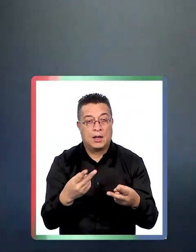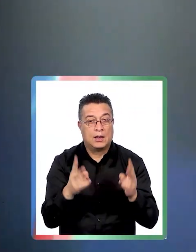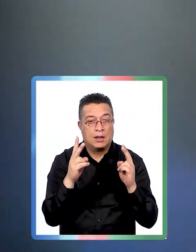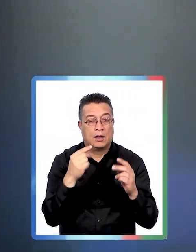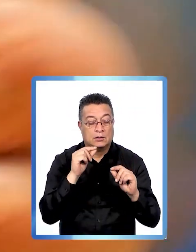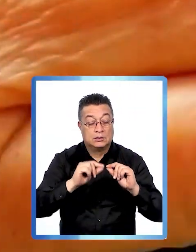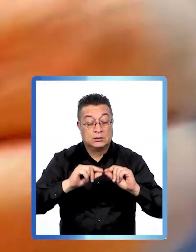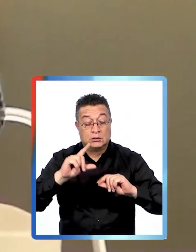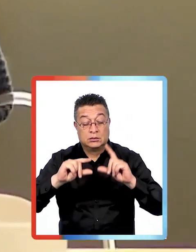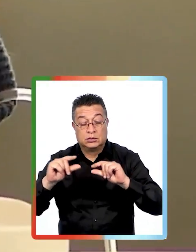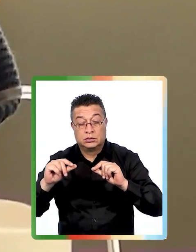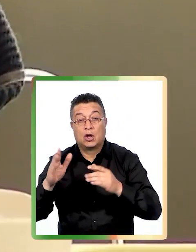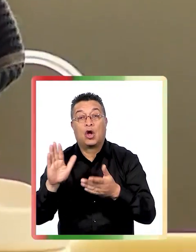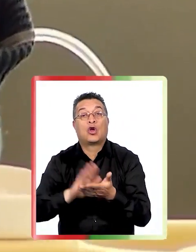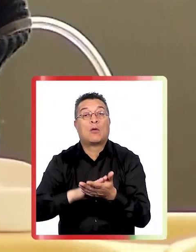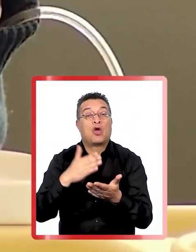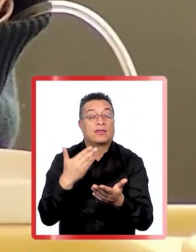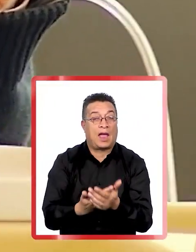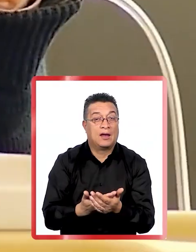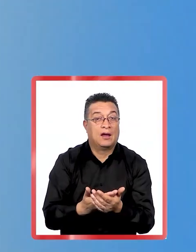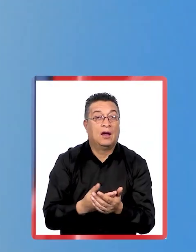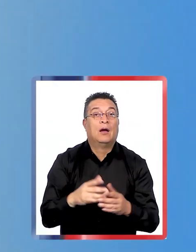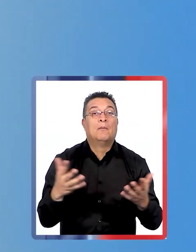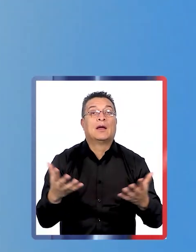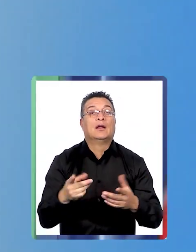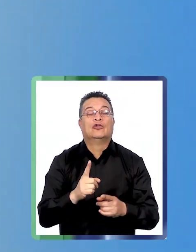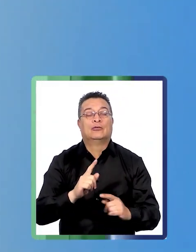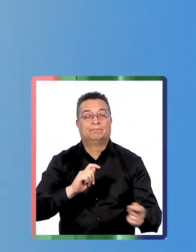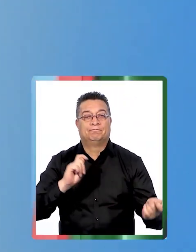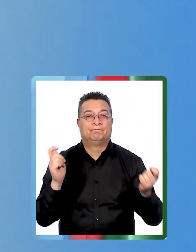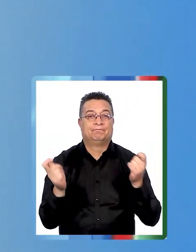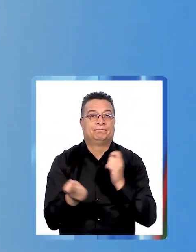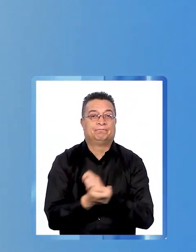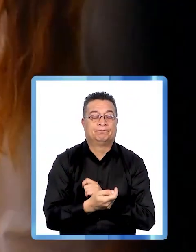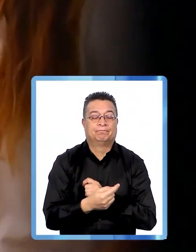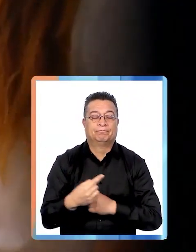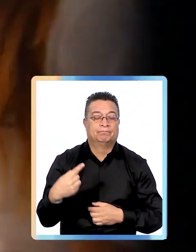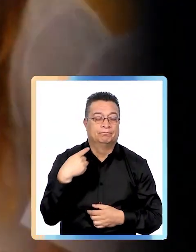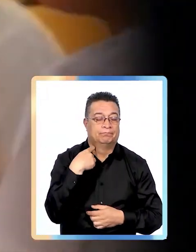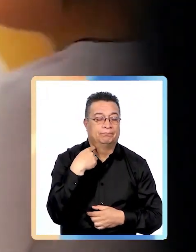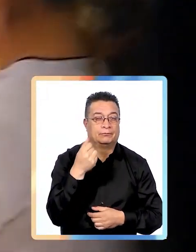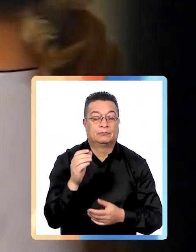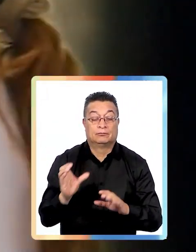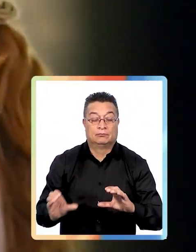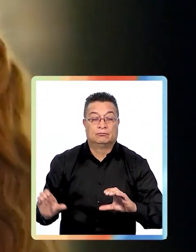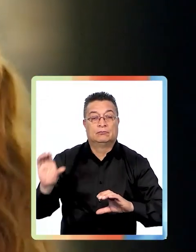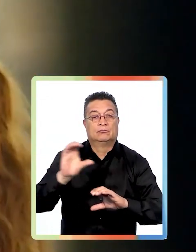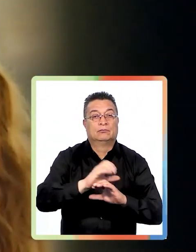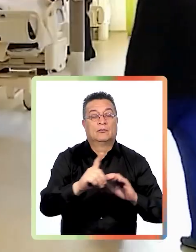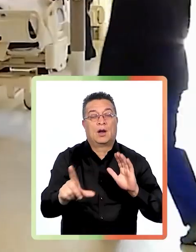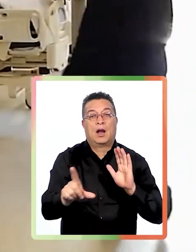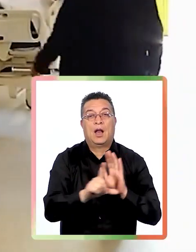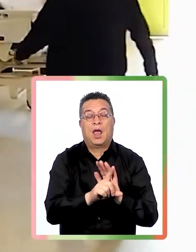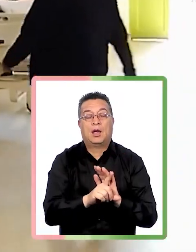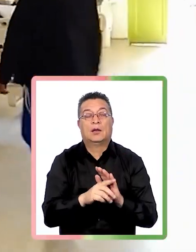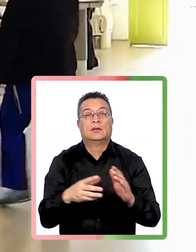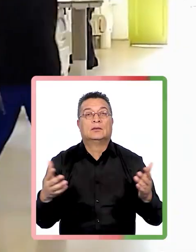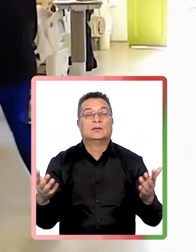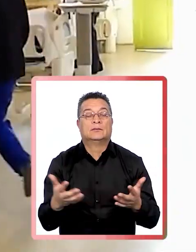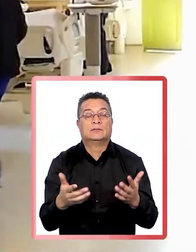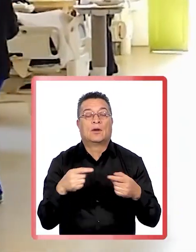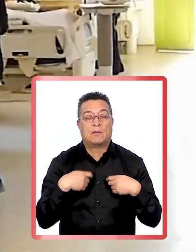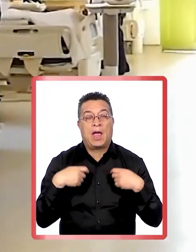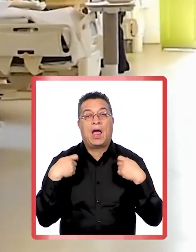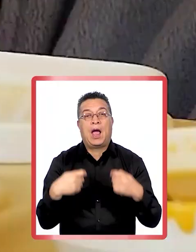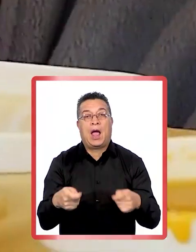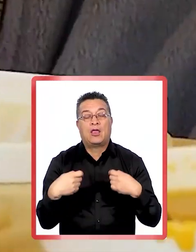permitan cuantificar los resultados, para que no se transformen ciertas medidas en un subsidio por ley que pasa a